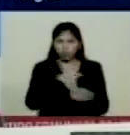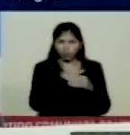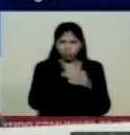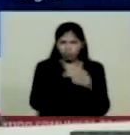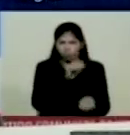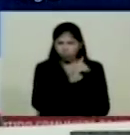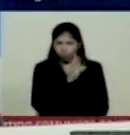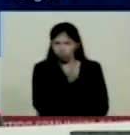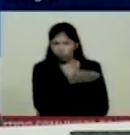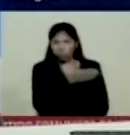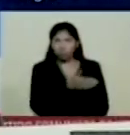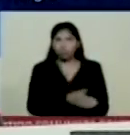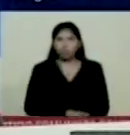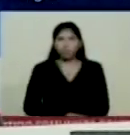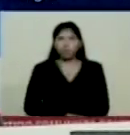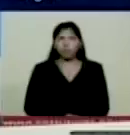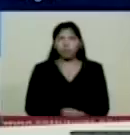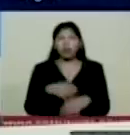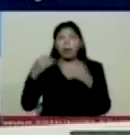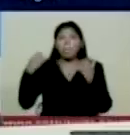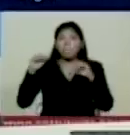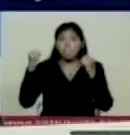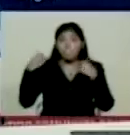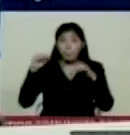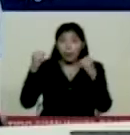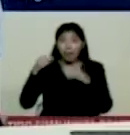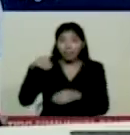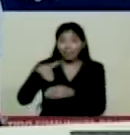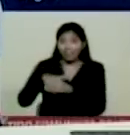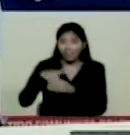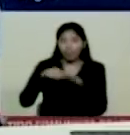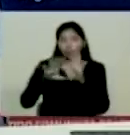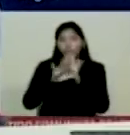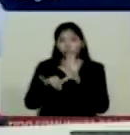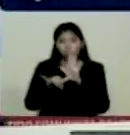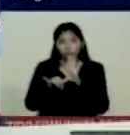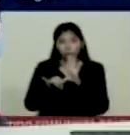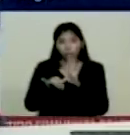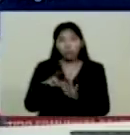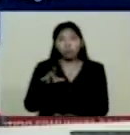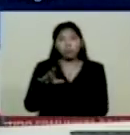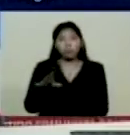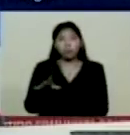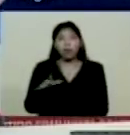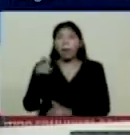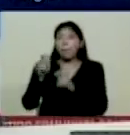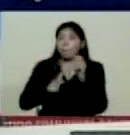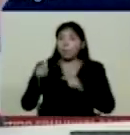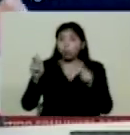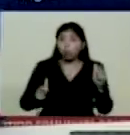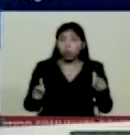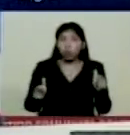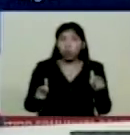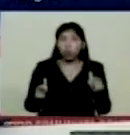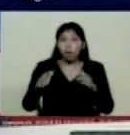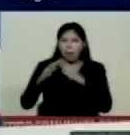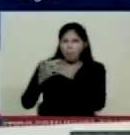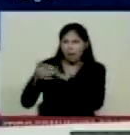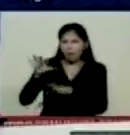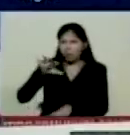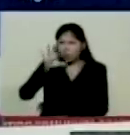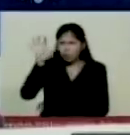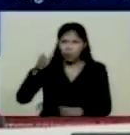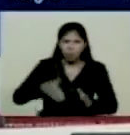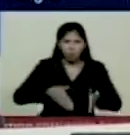ellos, no, por el simulacro de la elección constituyente, que la gente bajó de los cerros, de las